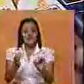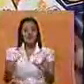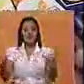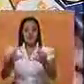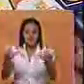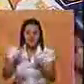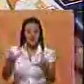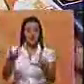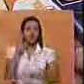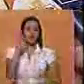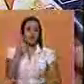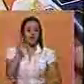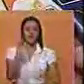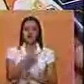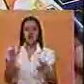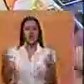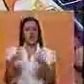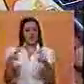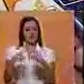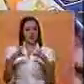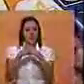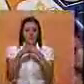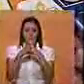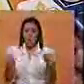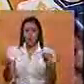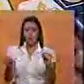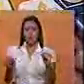los interesados e interesadas las conocen, y